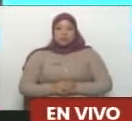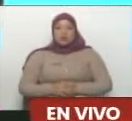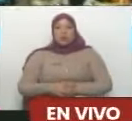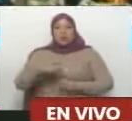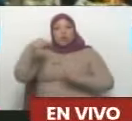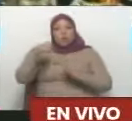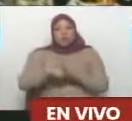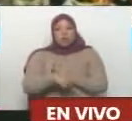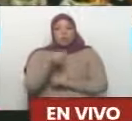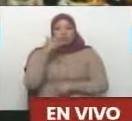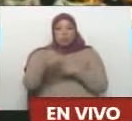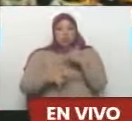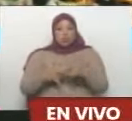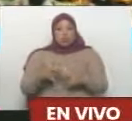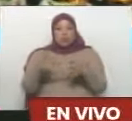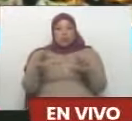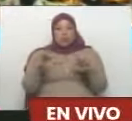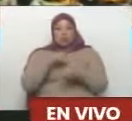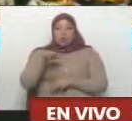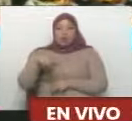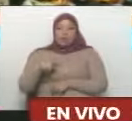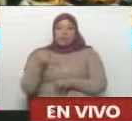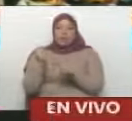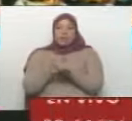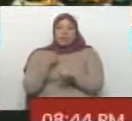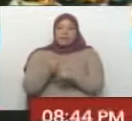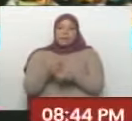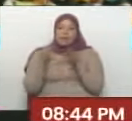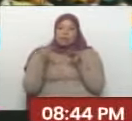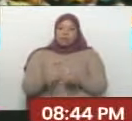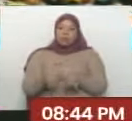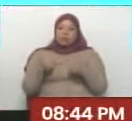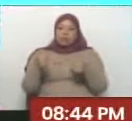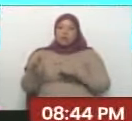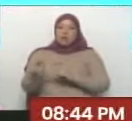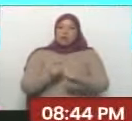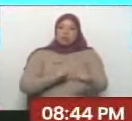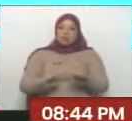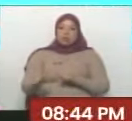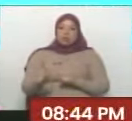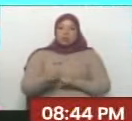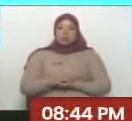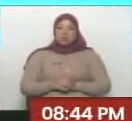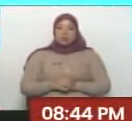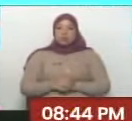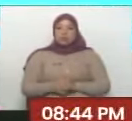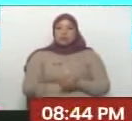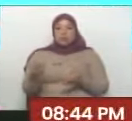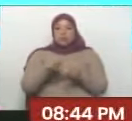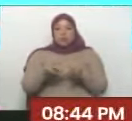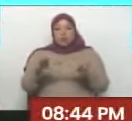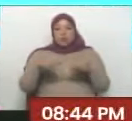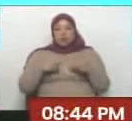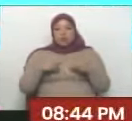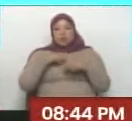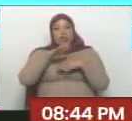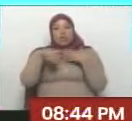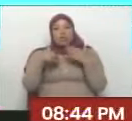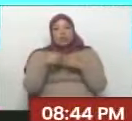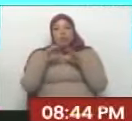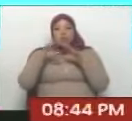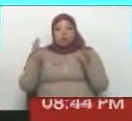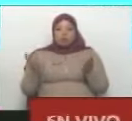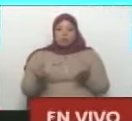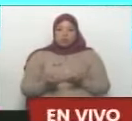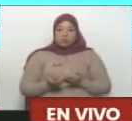fondo para esa cuestión, para consolidar bien ese movimiento, porque es un movimiento reconocido ya prácticamente a nivel mundial.